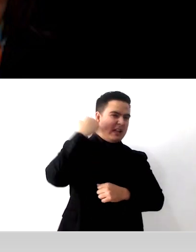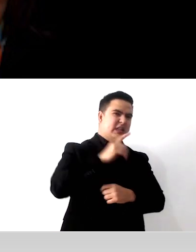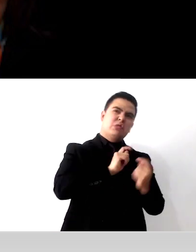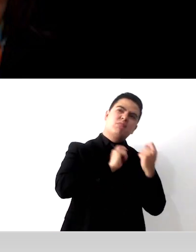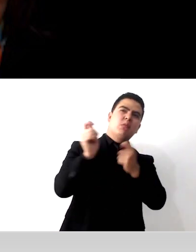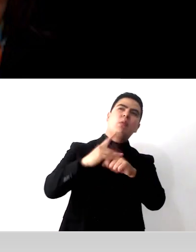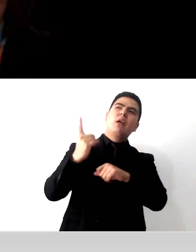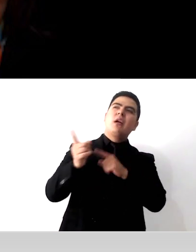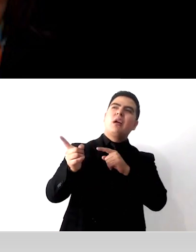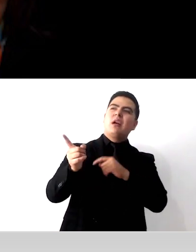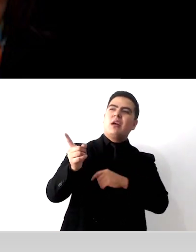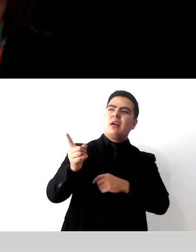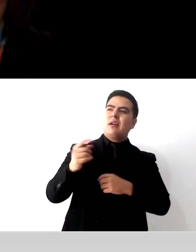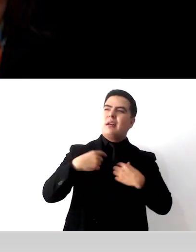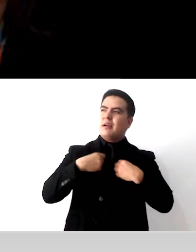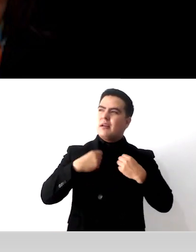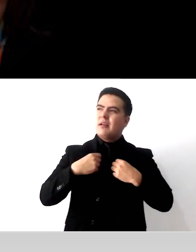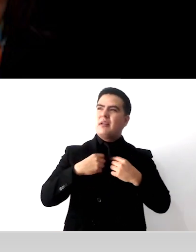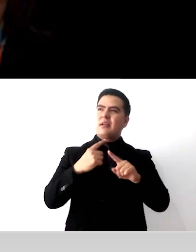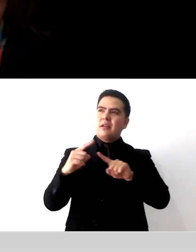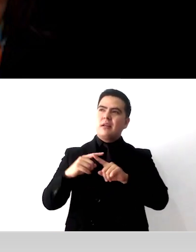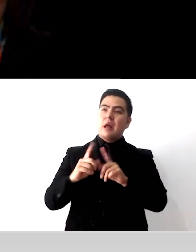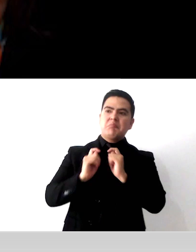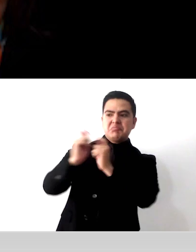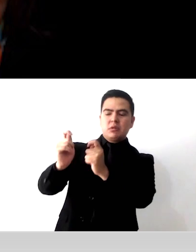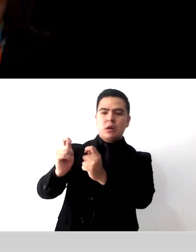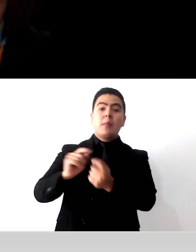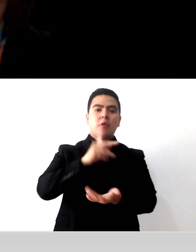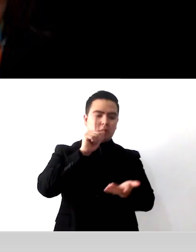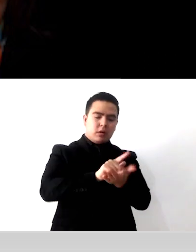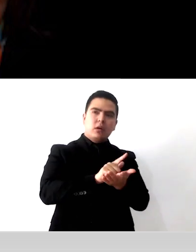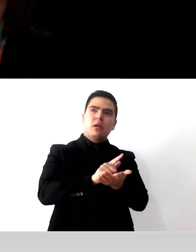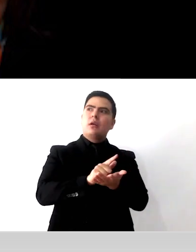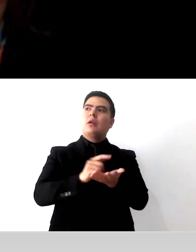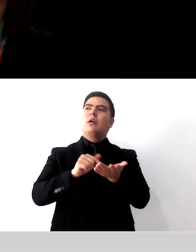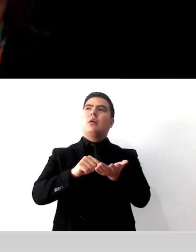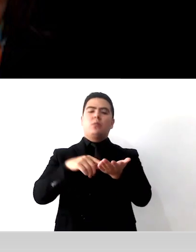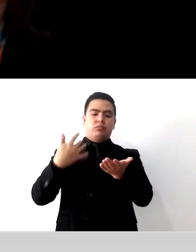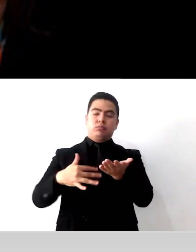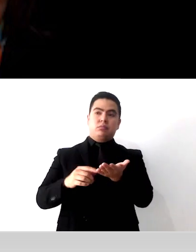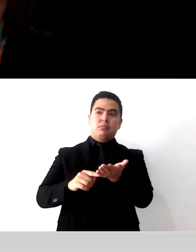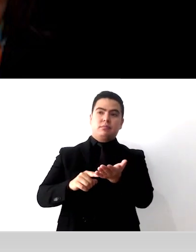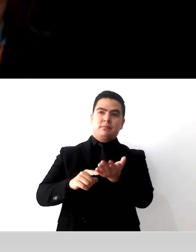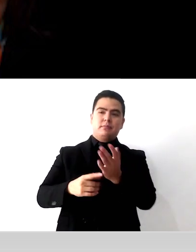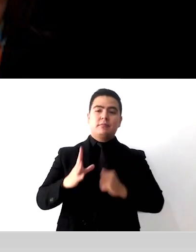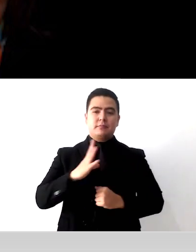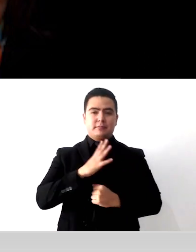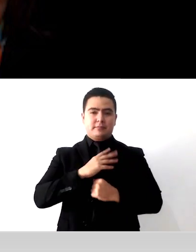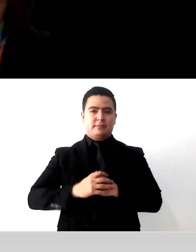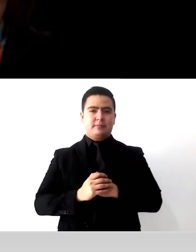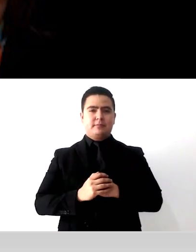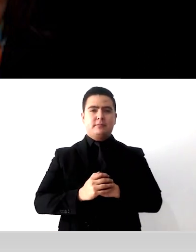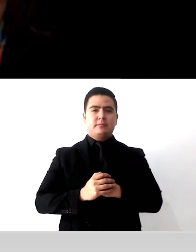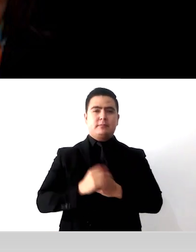de plasmarse la opinión y la visión de las mujeres al igual que los hombres. Como es importante que estén representados los